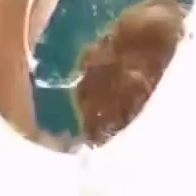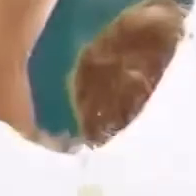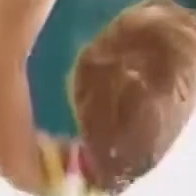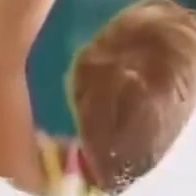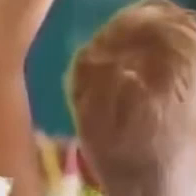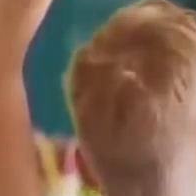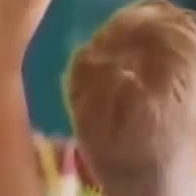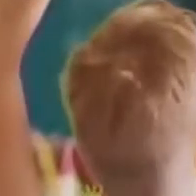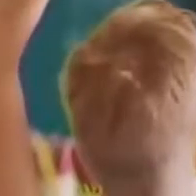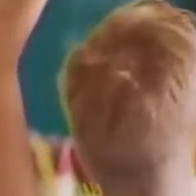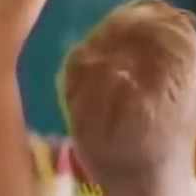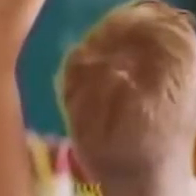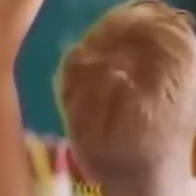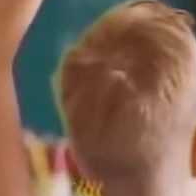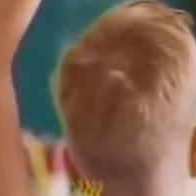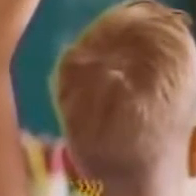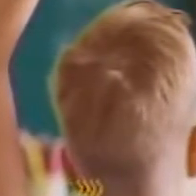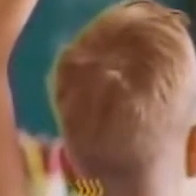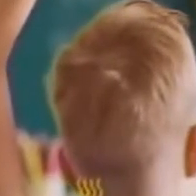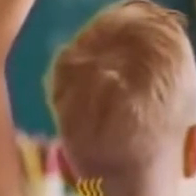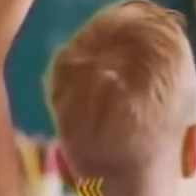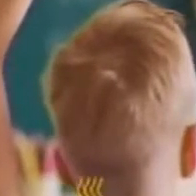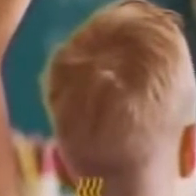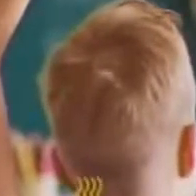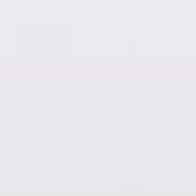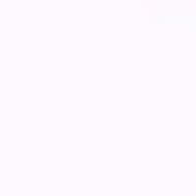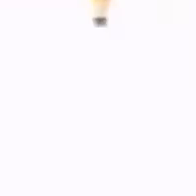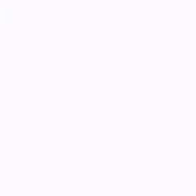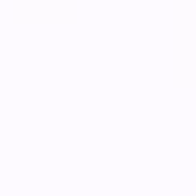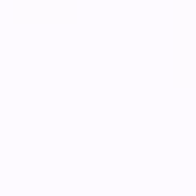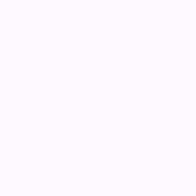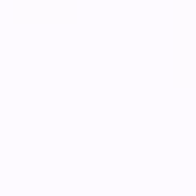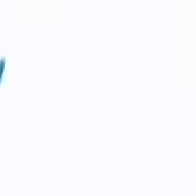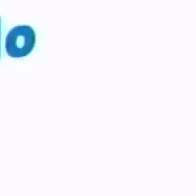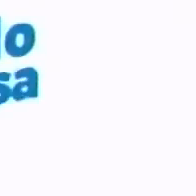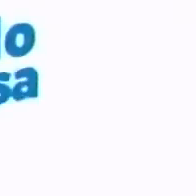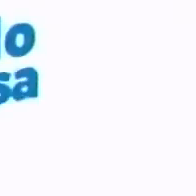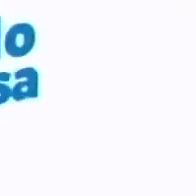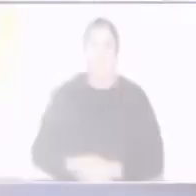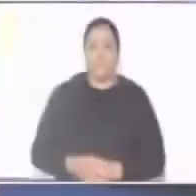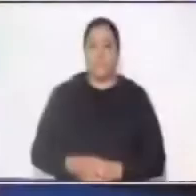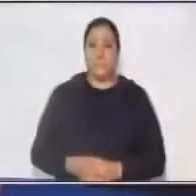A continuación, Matemática Primero Básico.